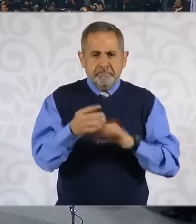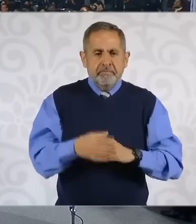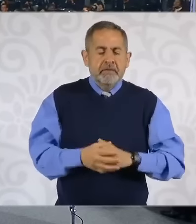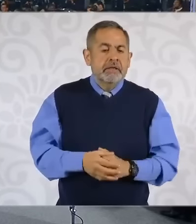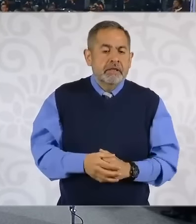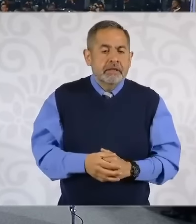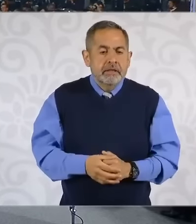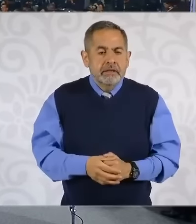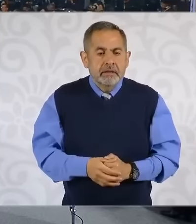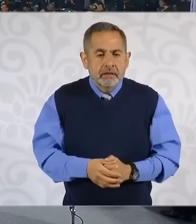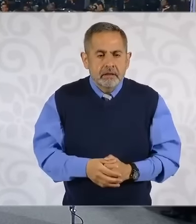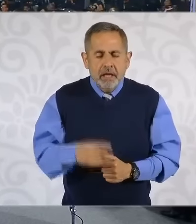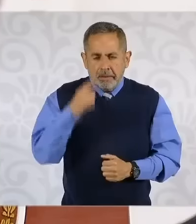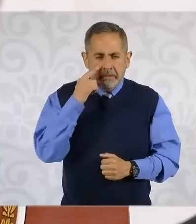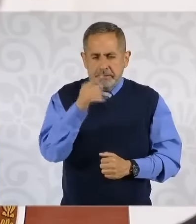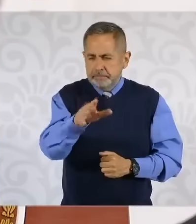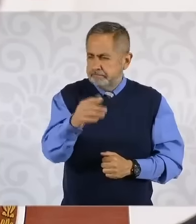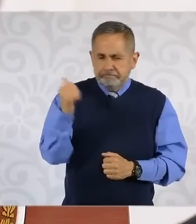Vamos, a ver, ponme